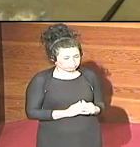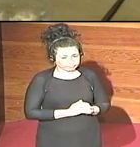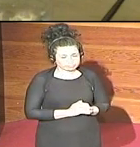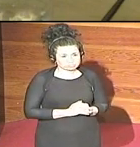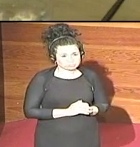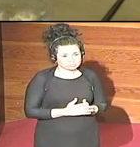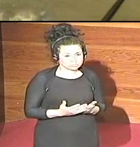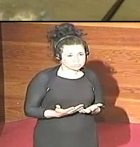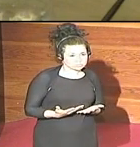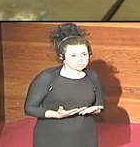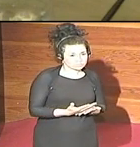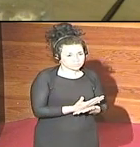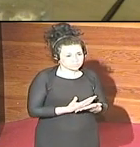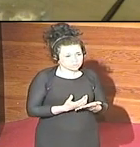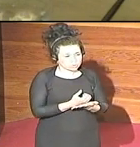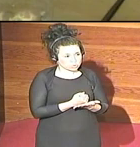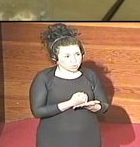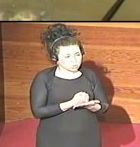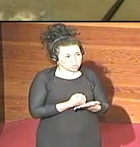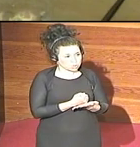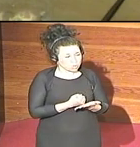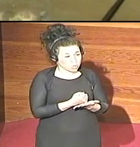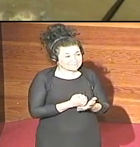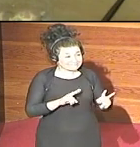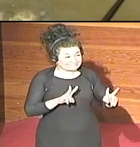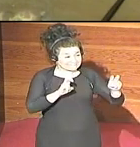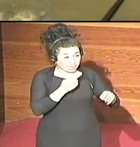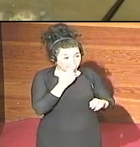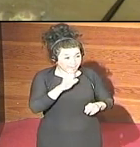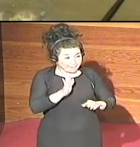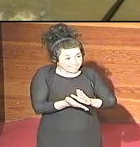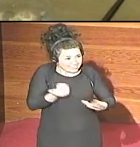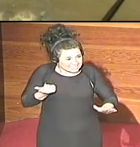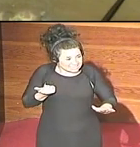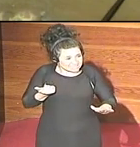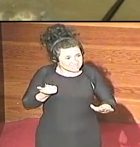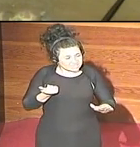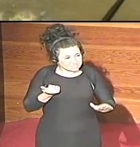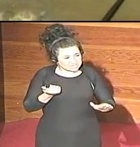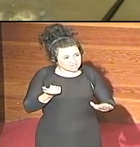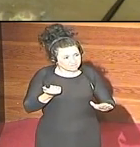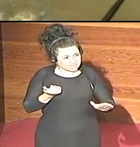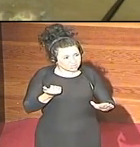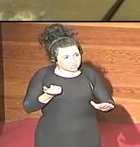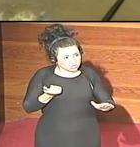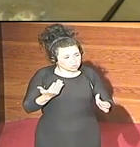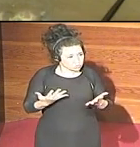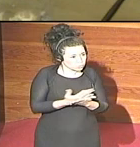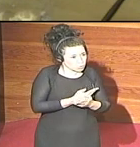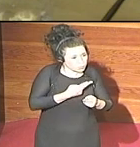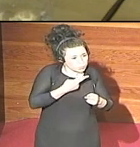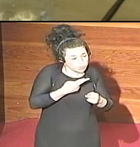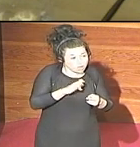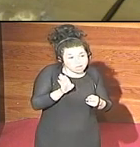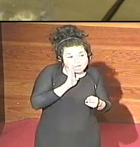la cuestión de la desnazificación, toda esta política que os